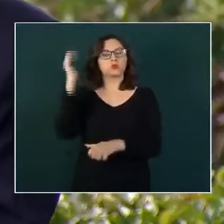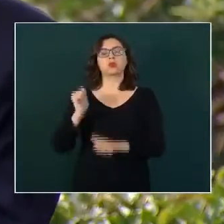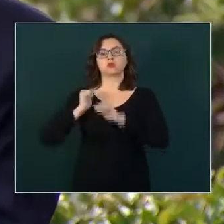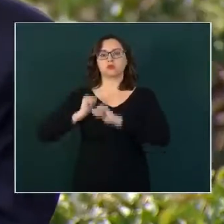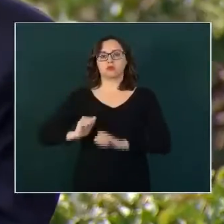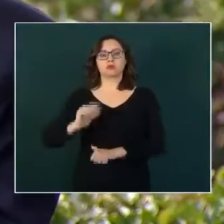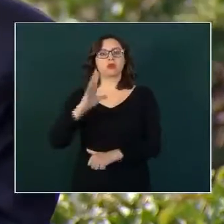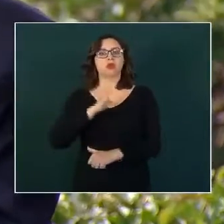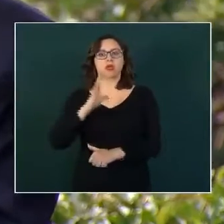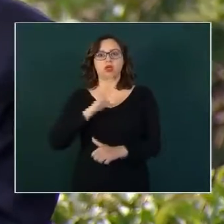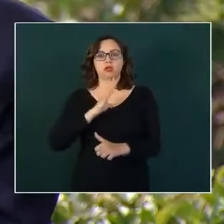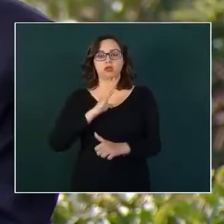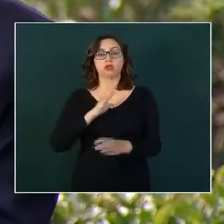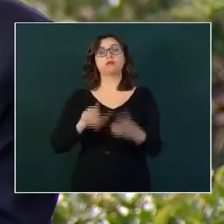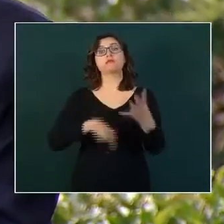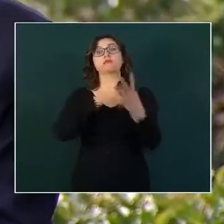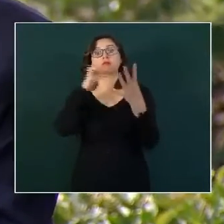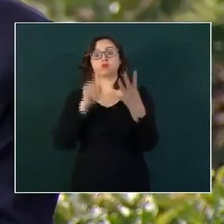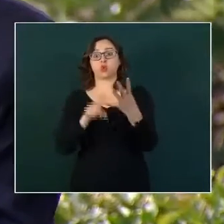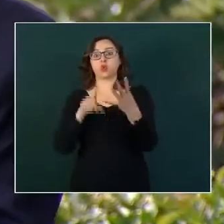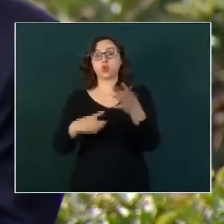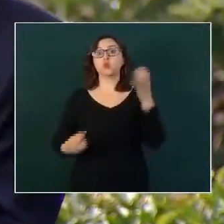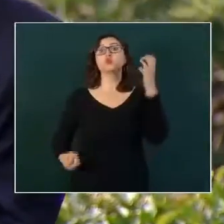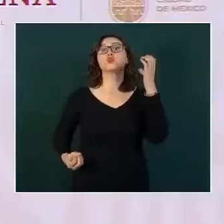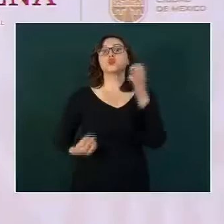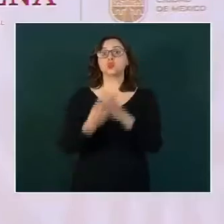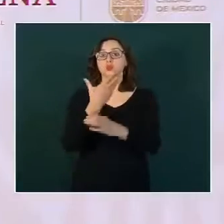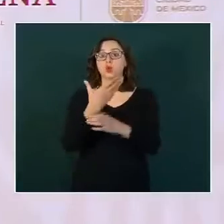Se está creando esta nueva comandancia